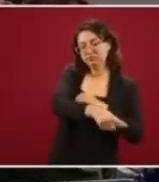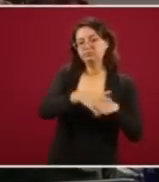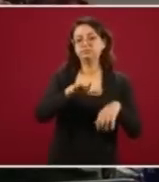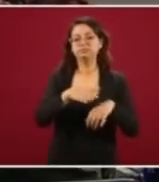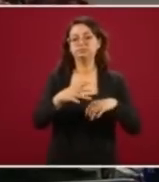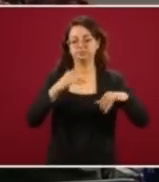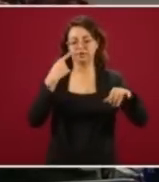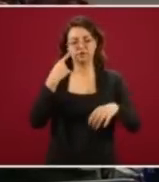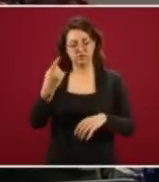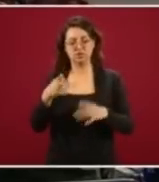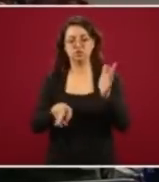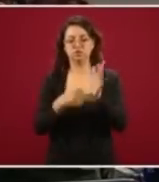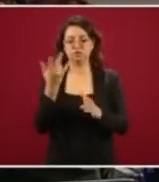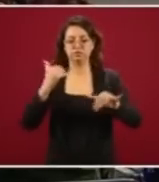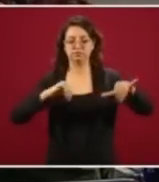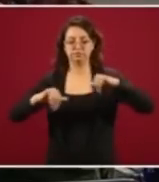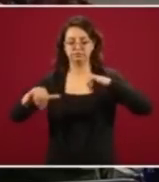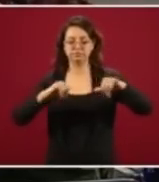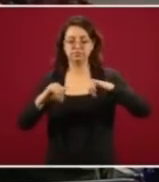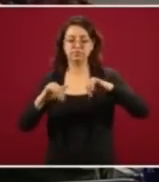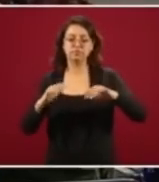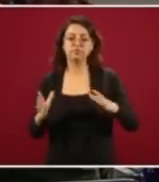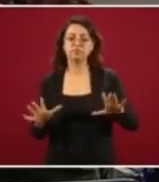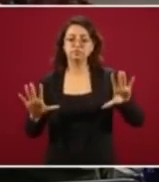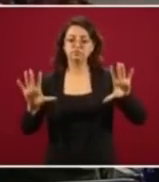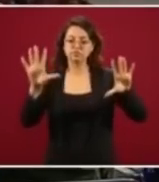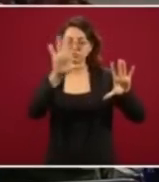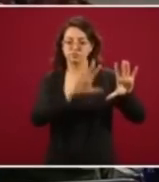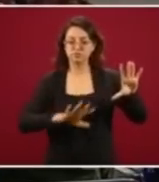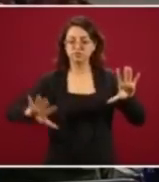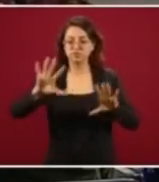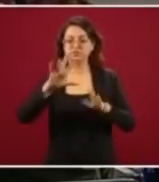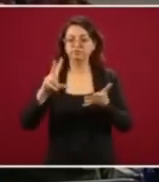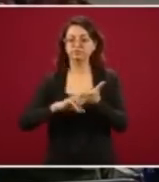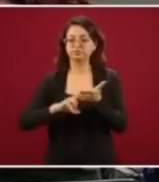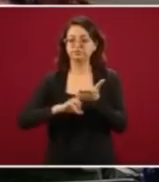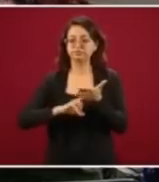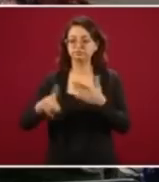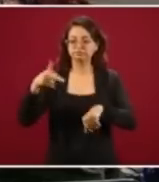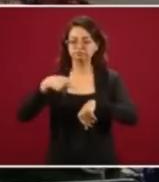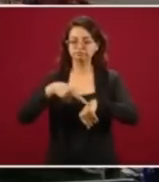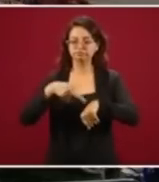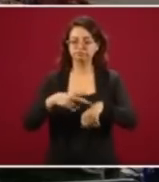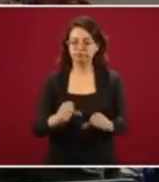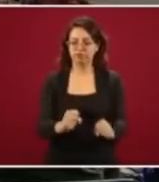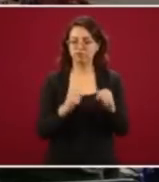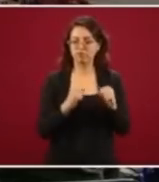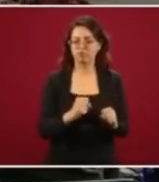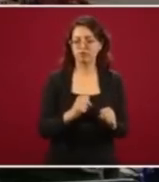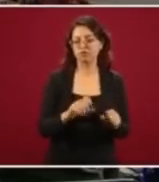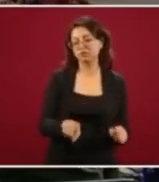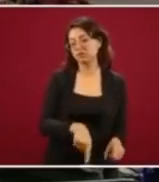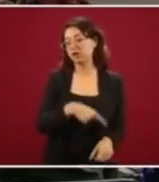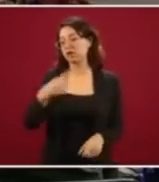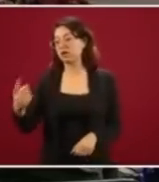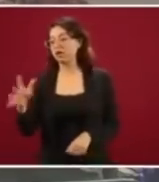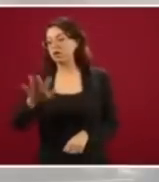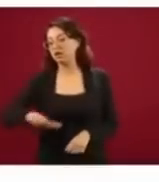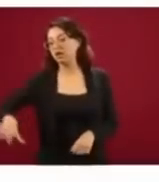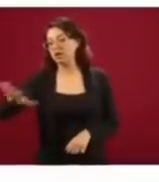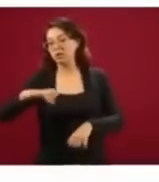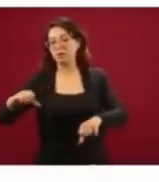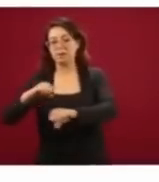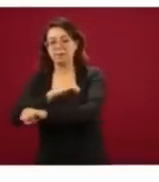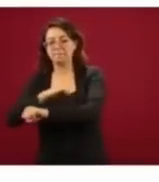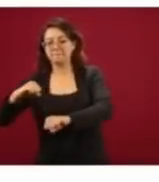anterior, toda la parte verde es roca firme. Acá sucedió la explosión y en lo otro hay roca